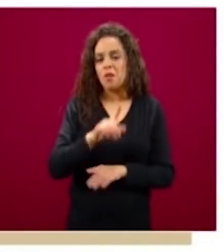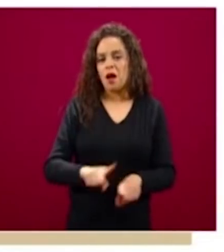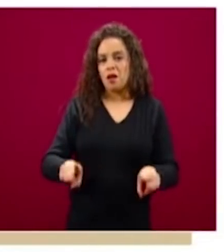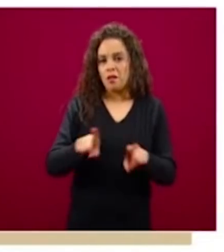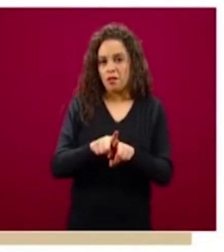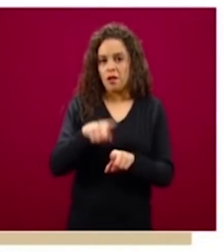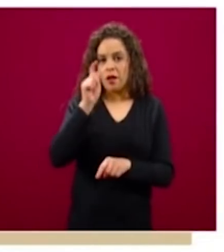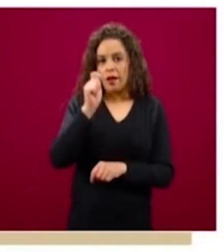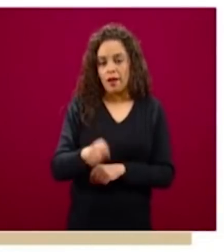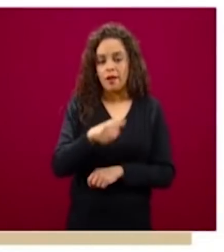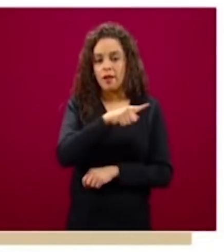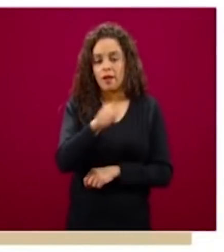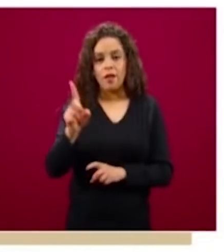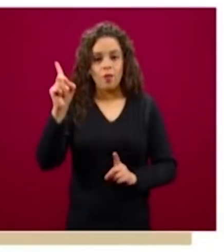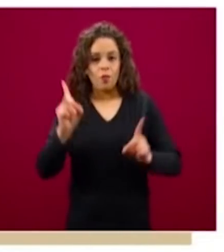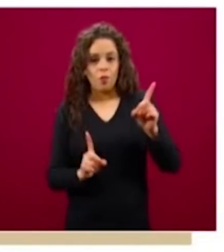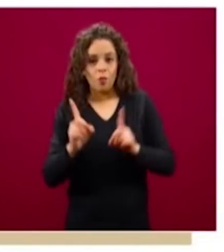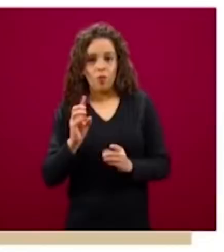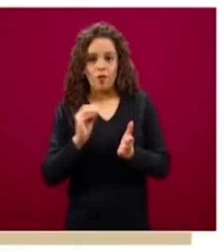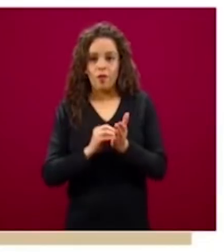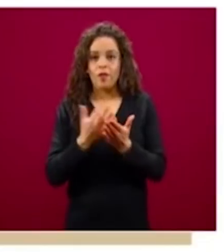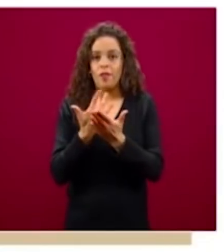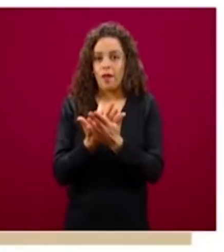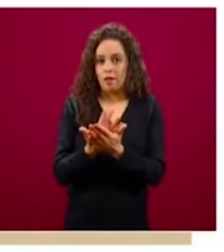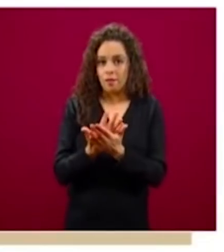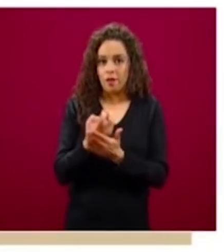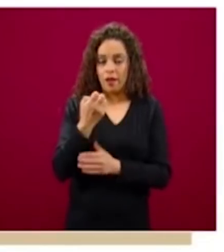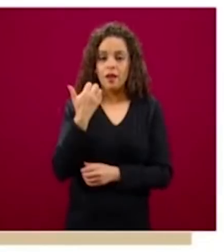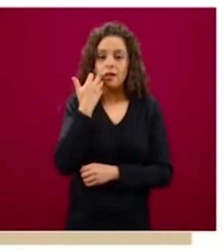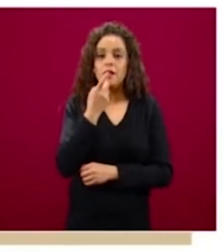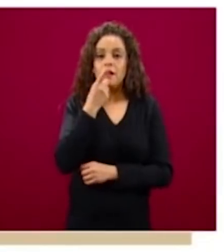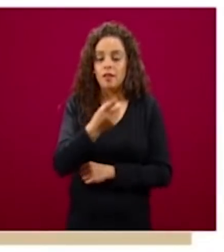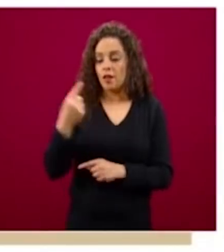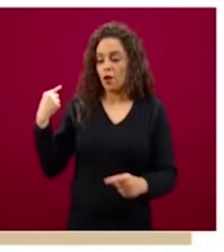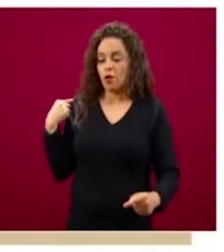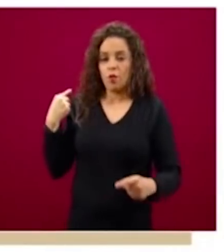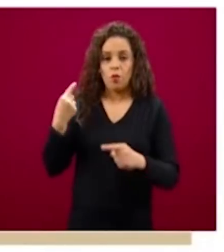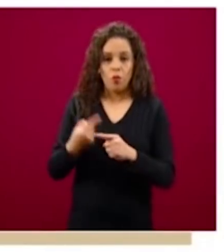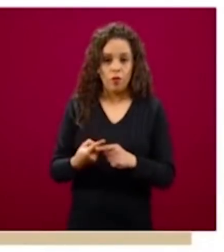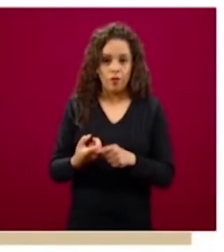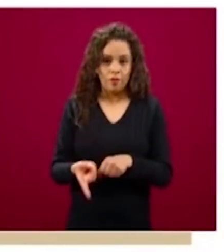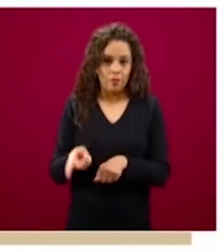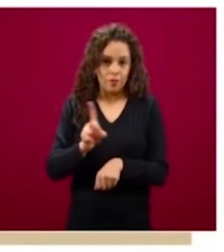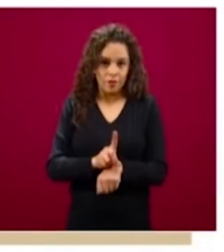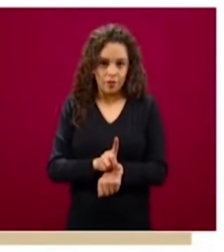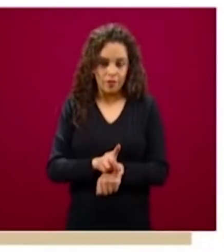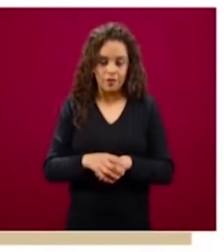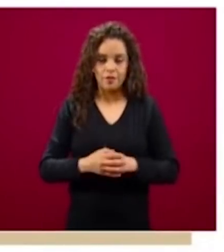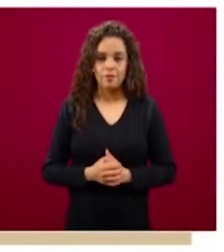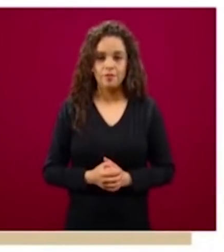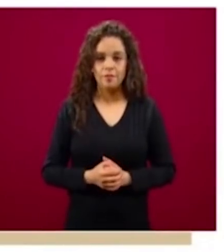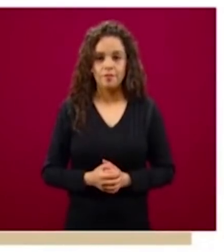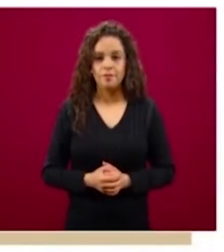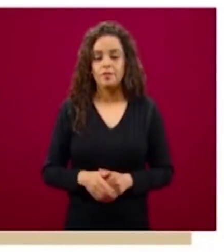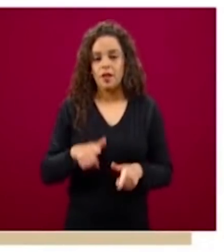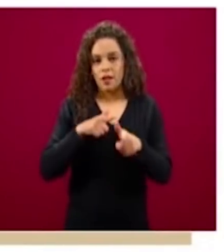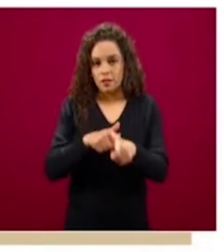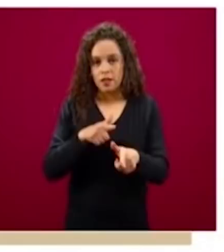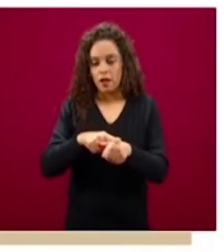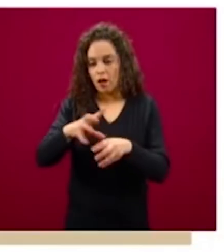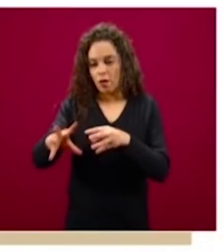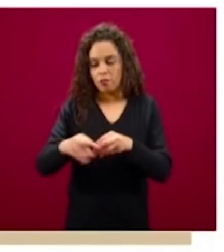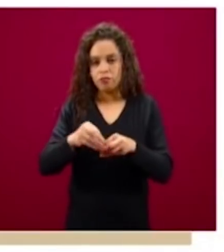casos sospechosos, que siguen siendo lógicamente los casos en los últimos días, son los que van llegando, se van